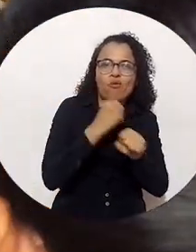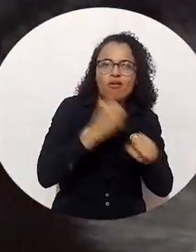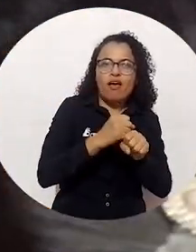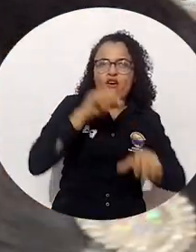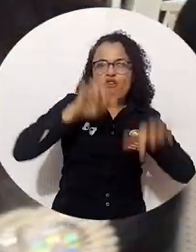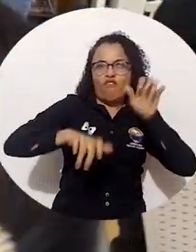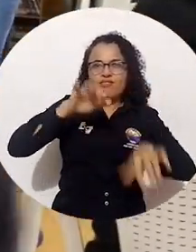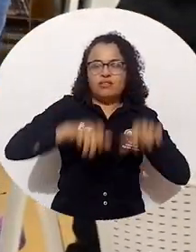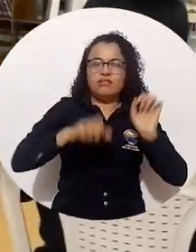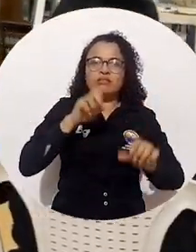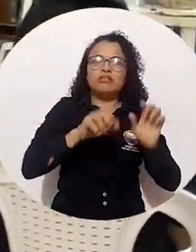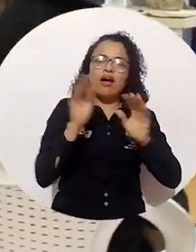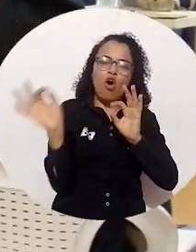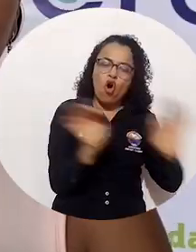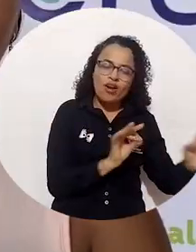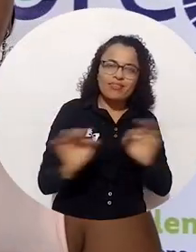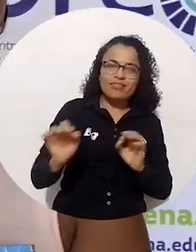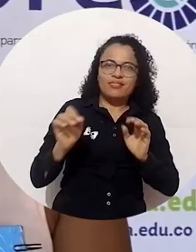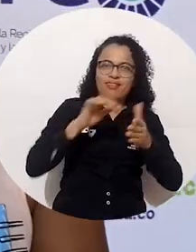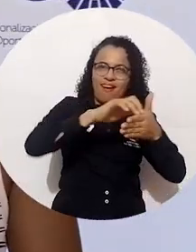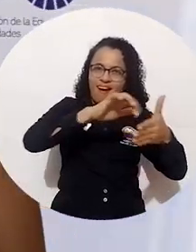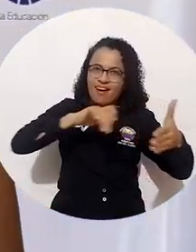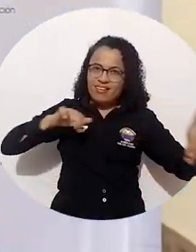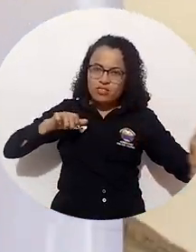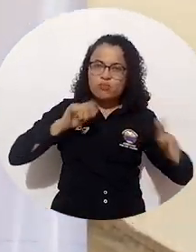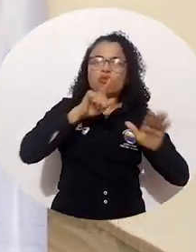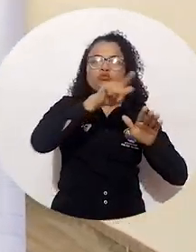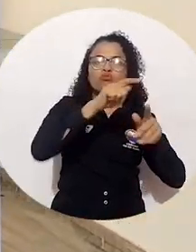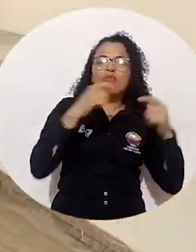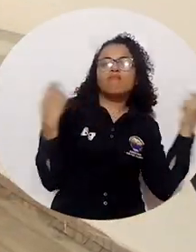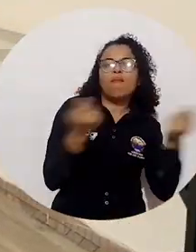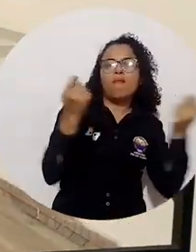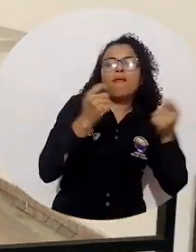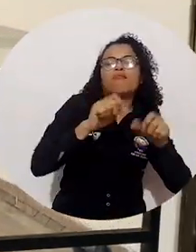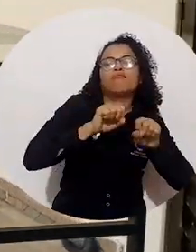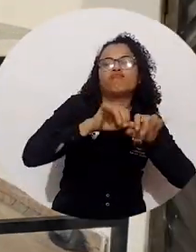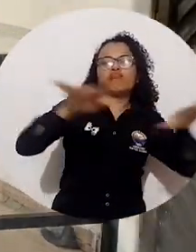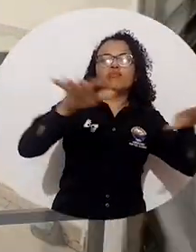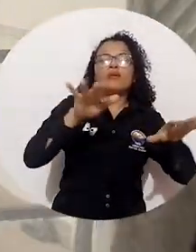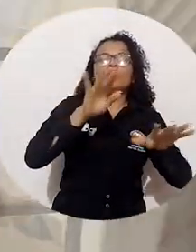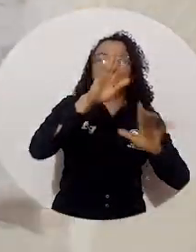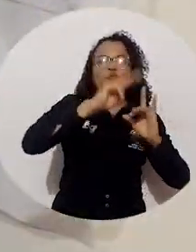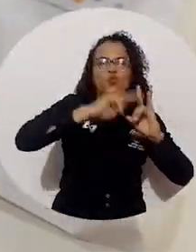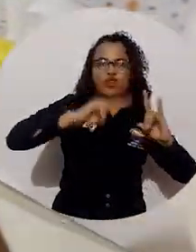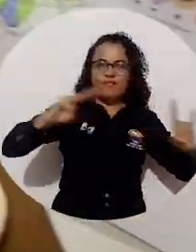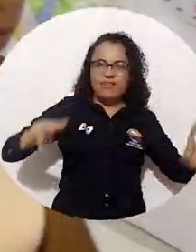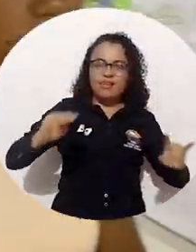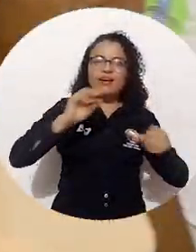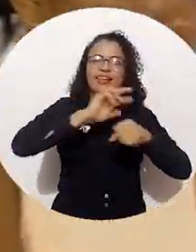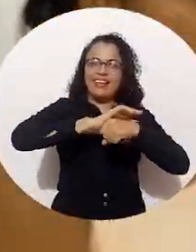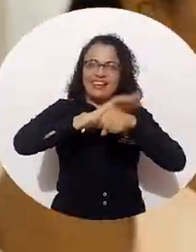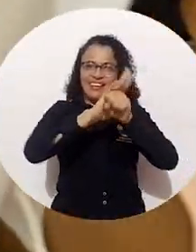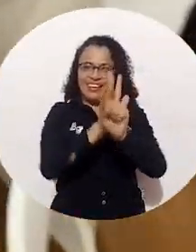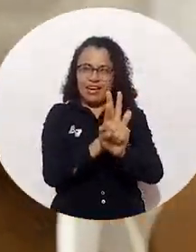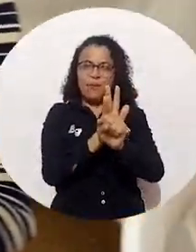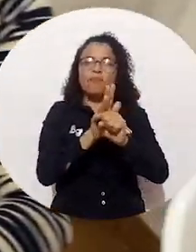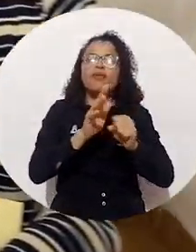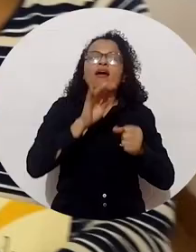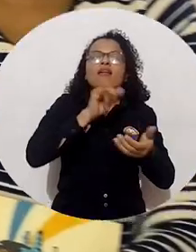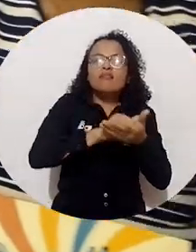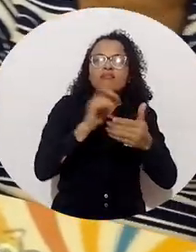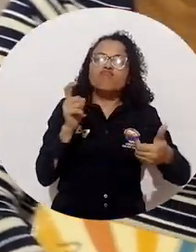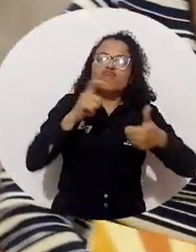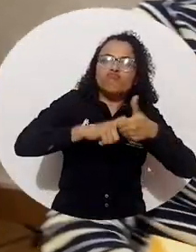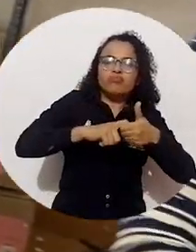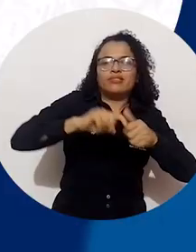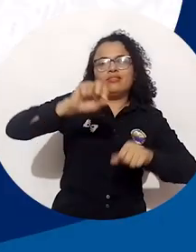que oferta la Universidad de Magdalena a través del Centro para la Regionalización de la Educación y las Oportunidades Creo, donde cursa segundo